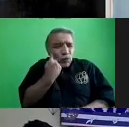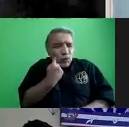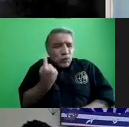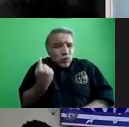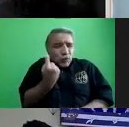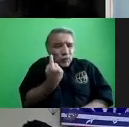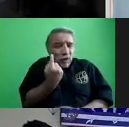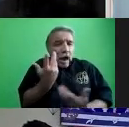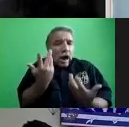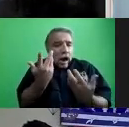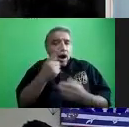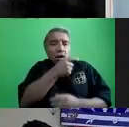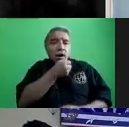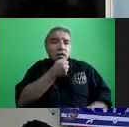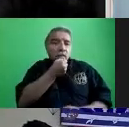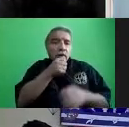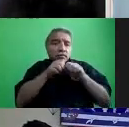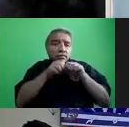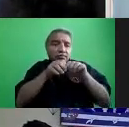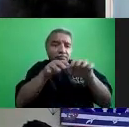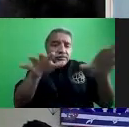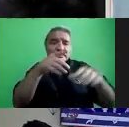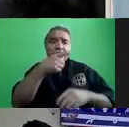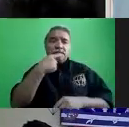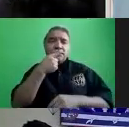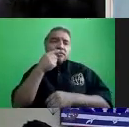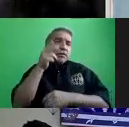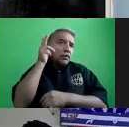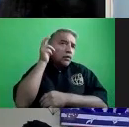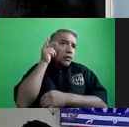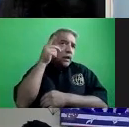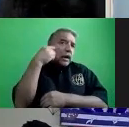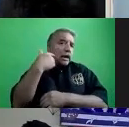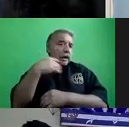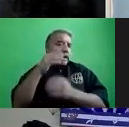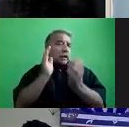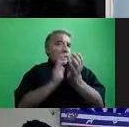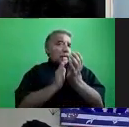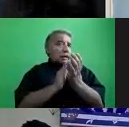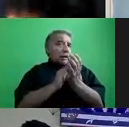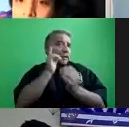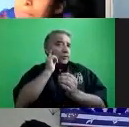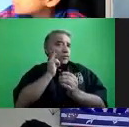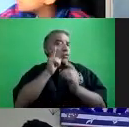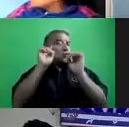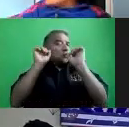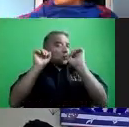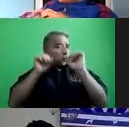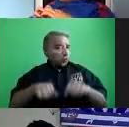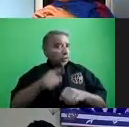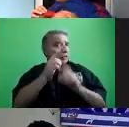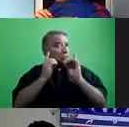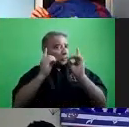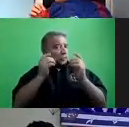haya graduado, que cómo, solo era el único, la persona sorda, cómo le hizo. Los demás eran oyentes y todo, pero